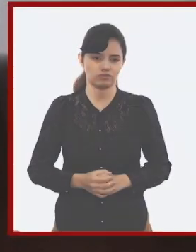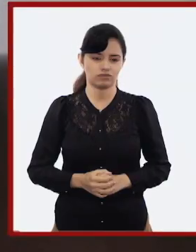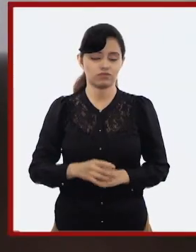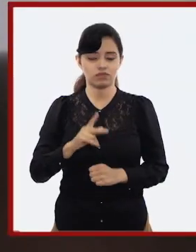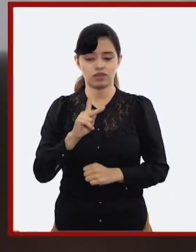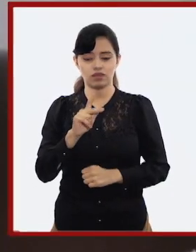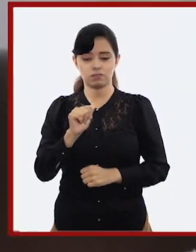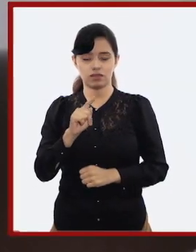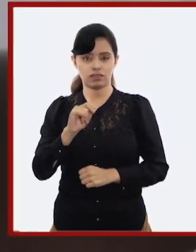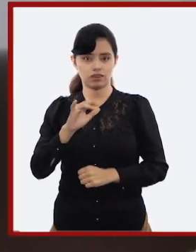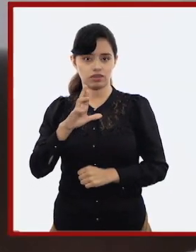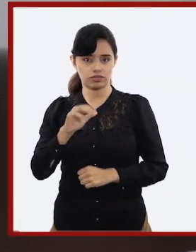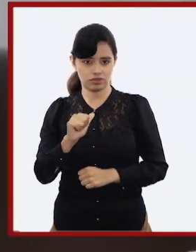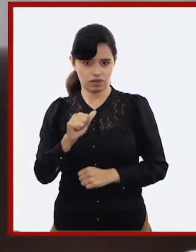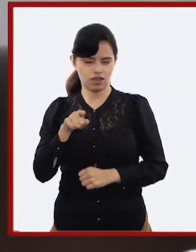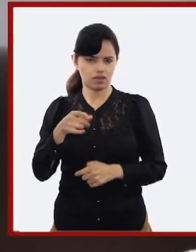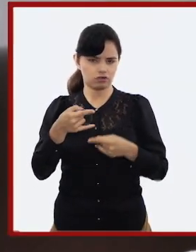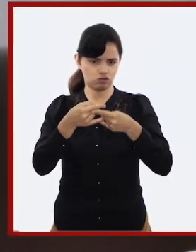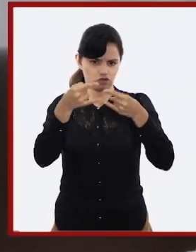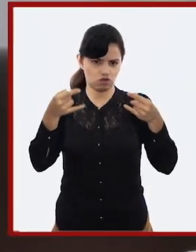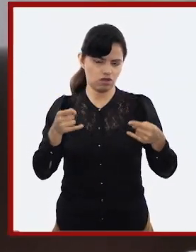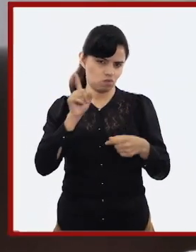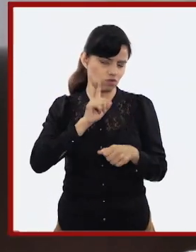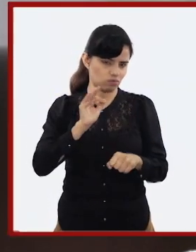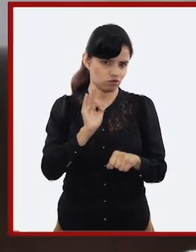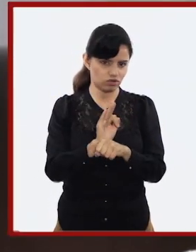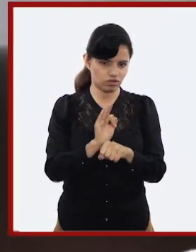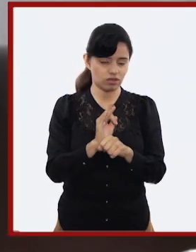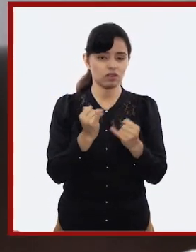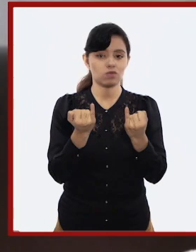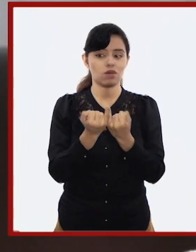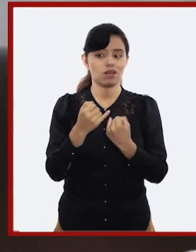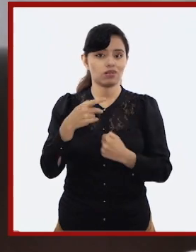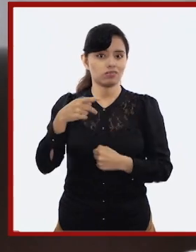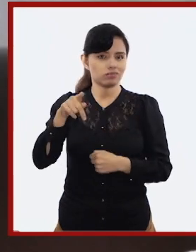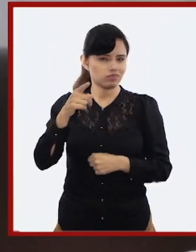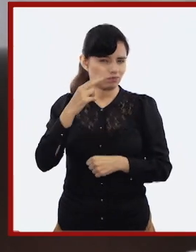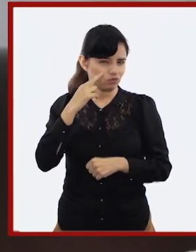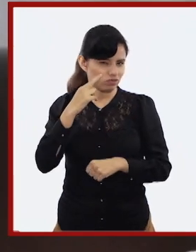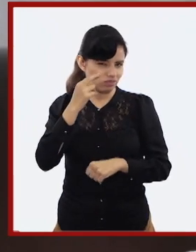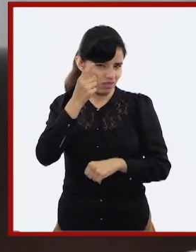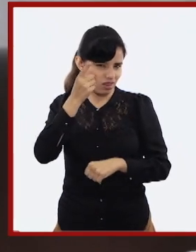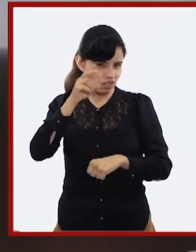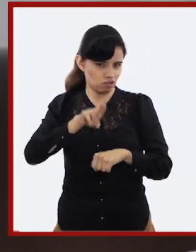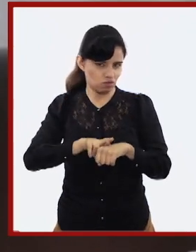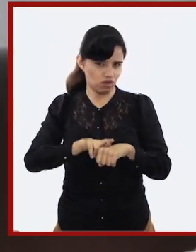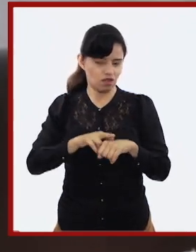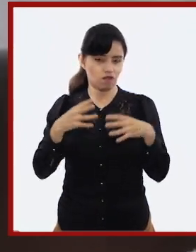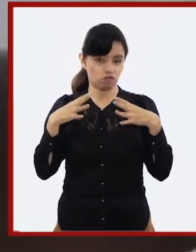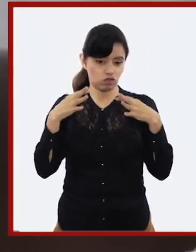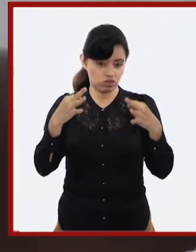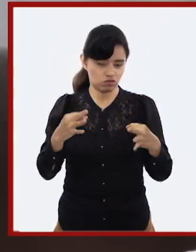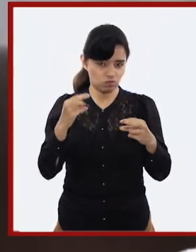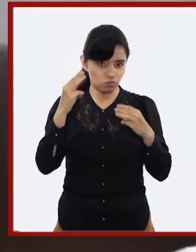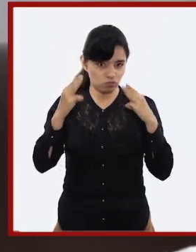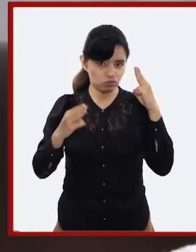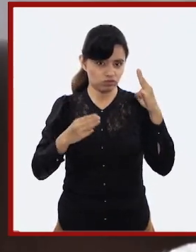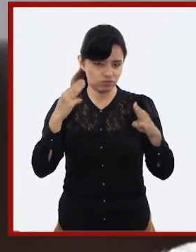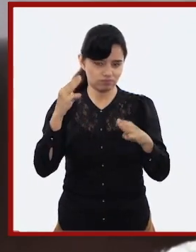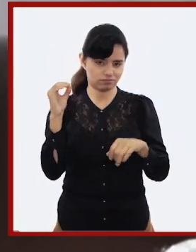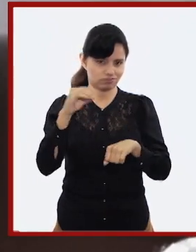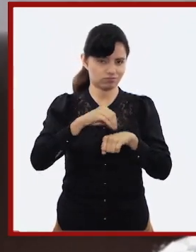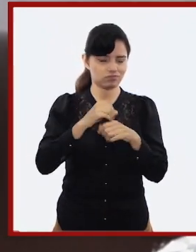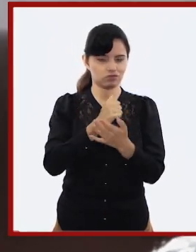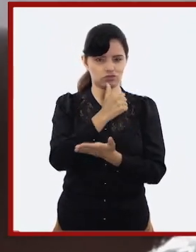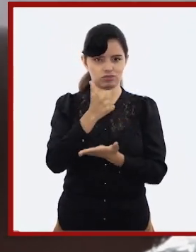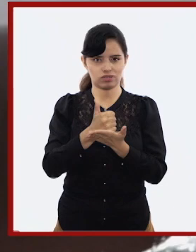Patricia Galeana es historiadora, feminista y es la directora y fundadora del Museo de la Mujer en la Ciudad de México. Patricia, muchísimas gracias